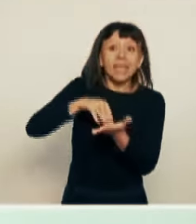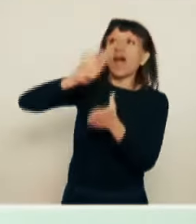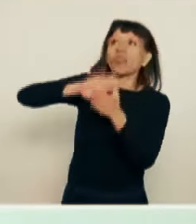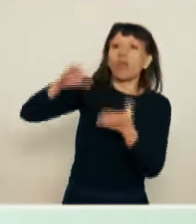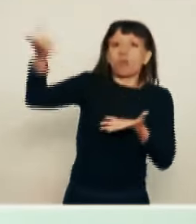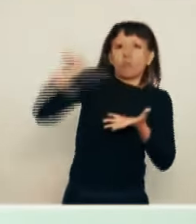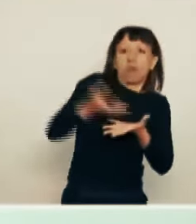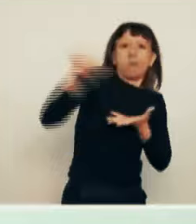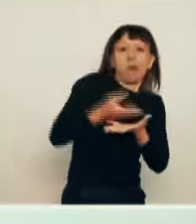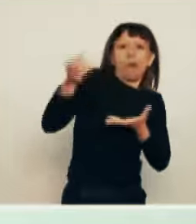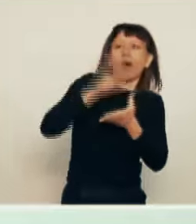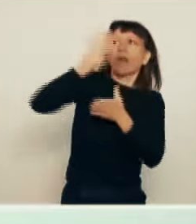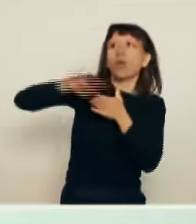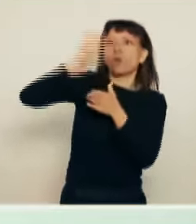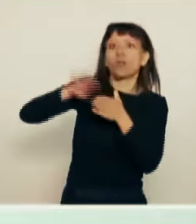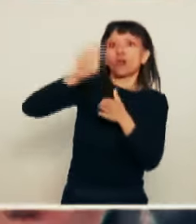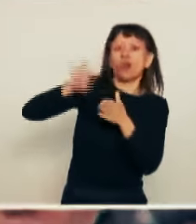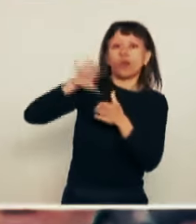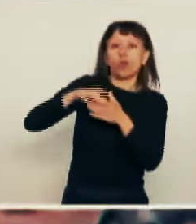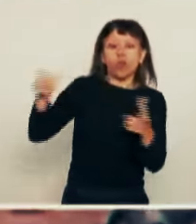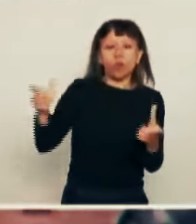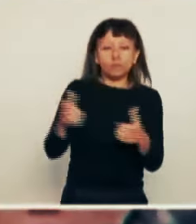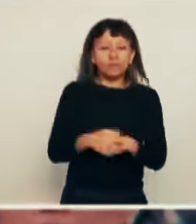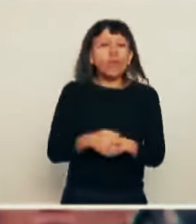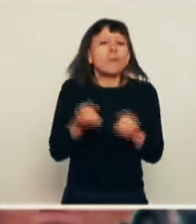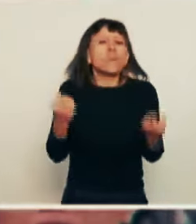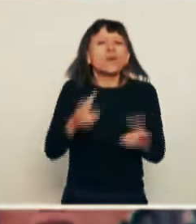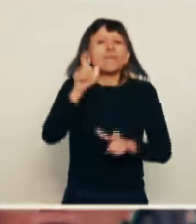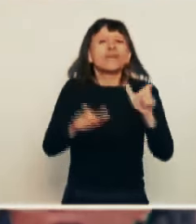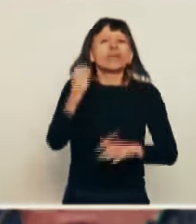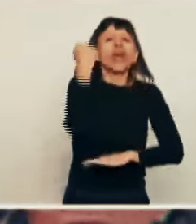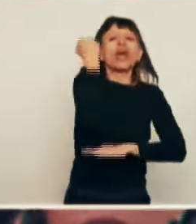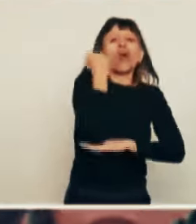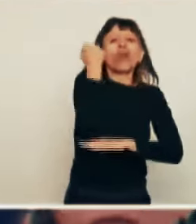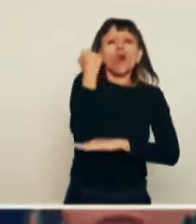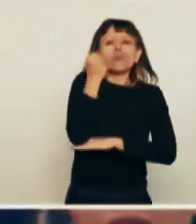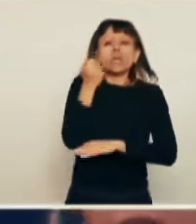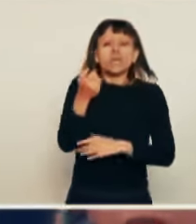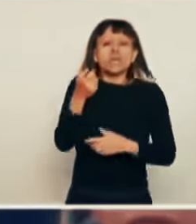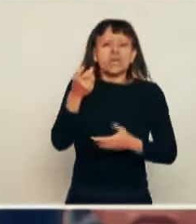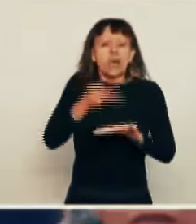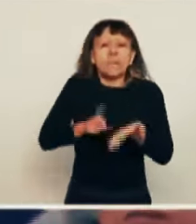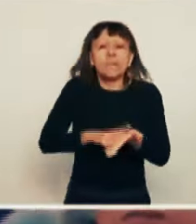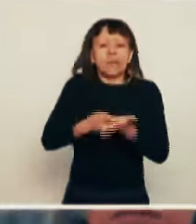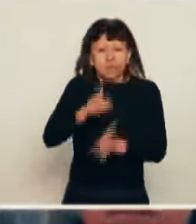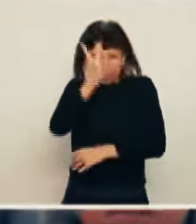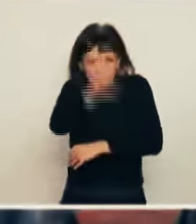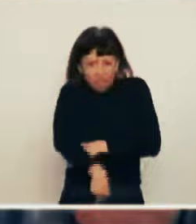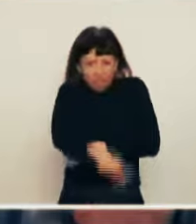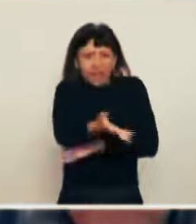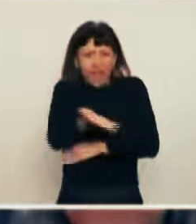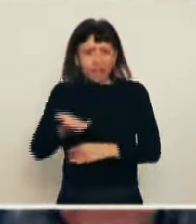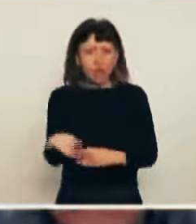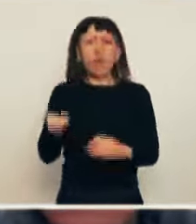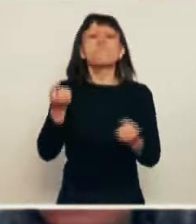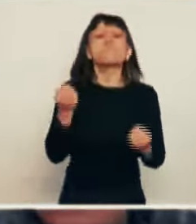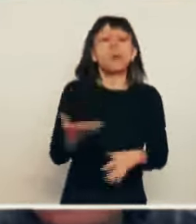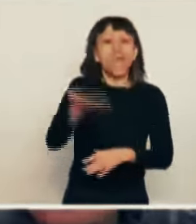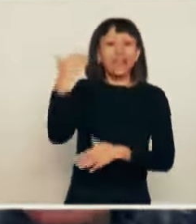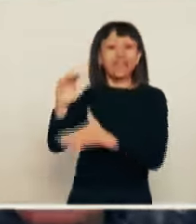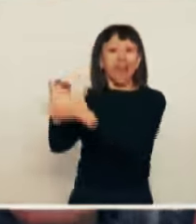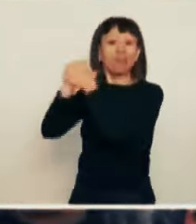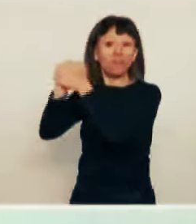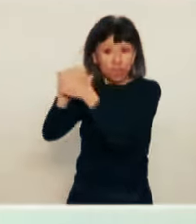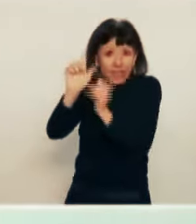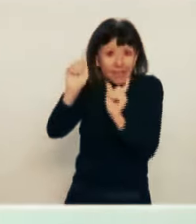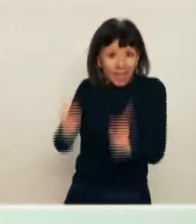qué se hacen? ¿Por qué los economistas insisten tanto en el plan? Tienen razón. Porque Alfonsín también lo tuvo. El plan